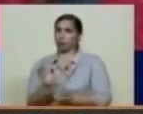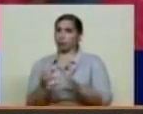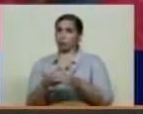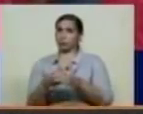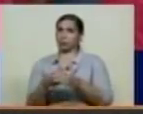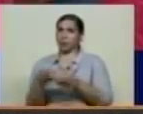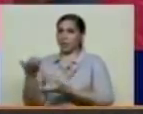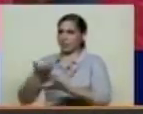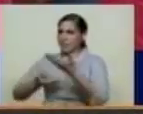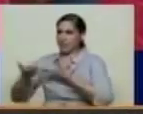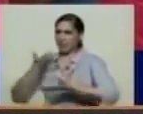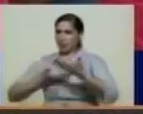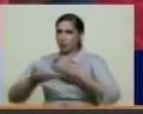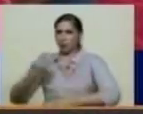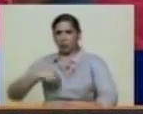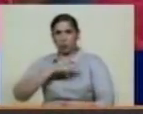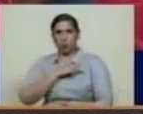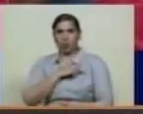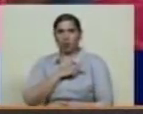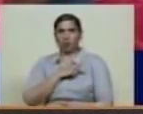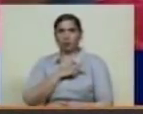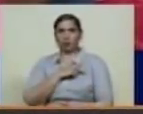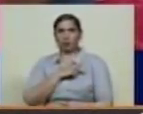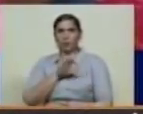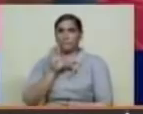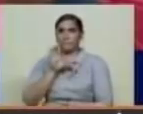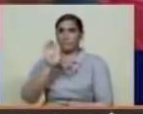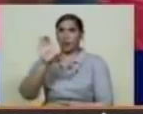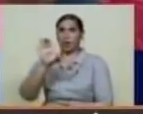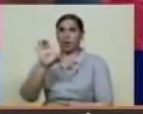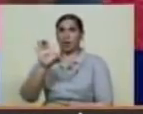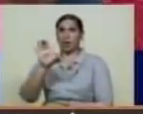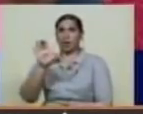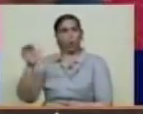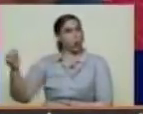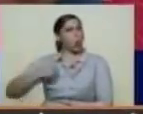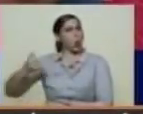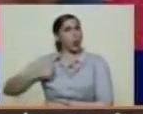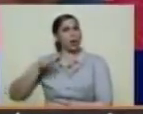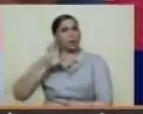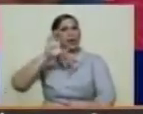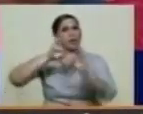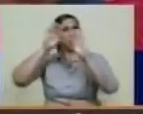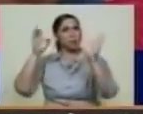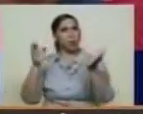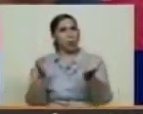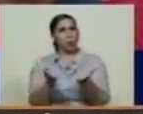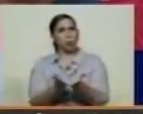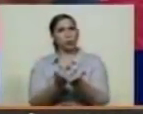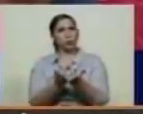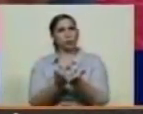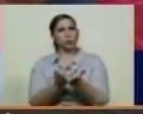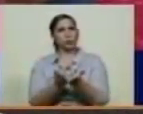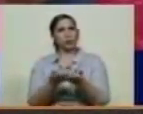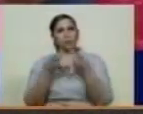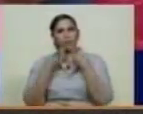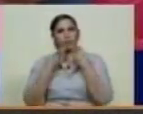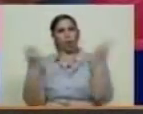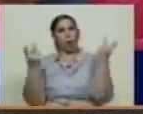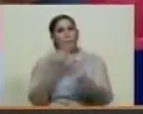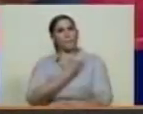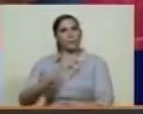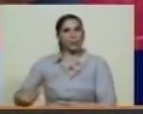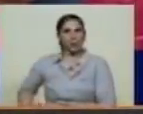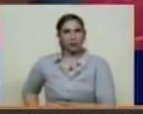relaciones nuestras con el país o con cualquier país del mundo las lleva el presidente de la República según